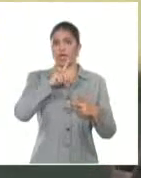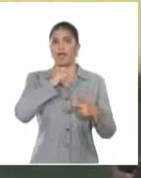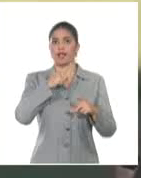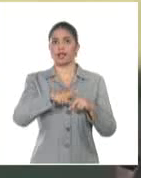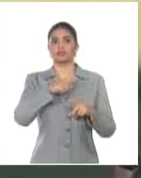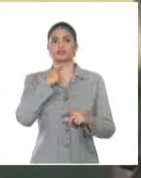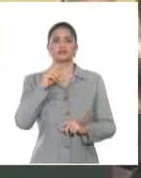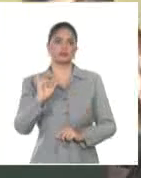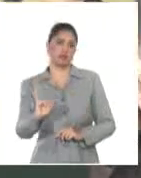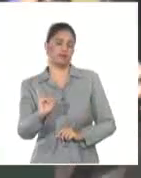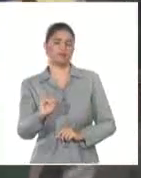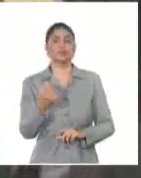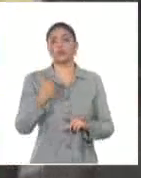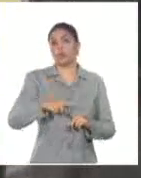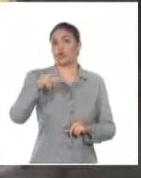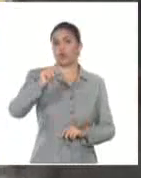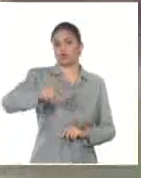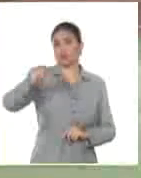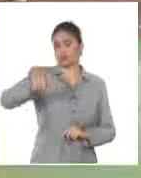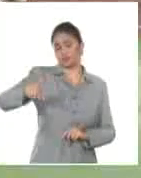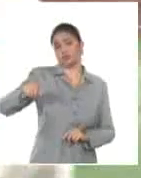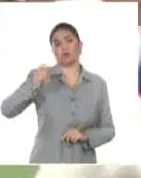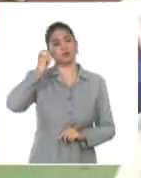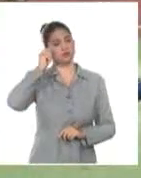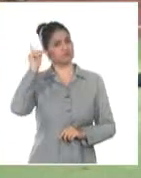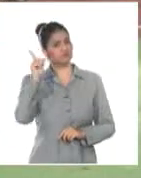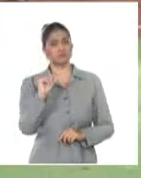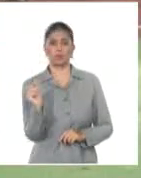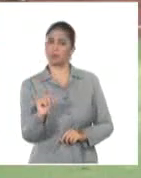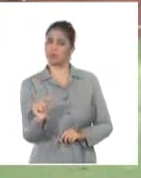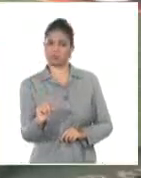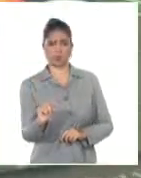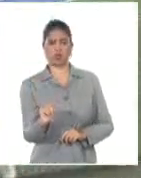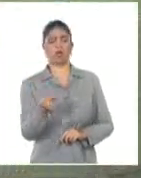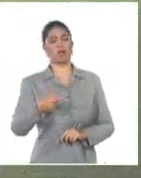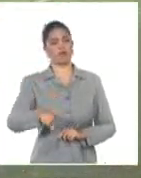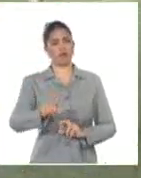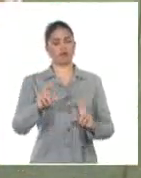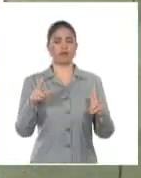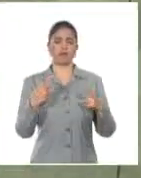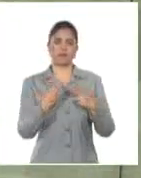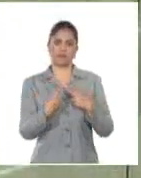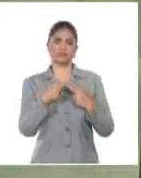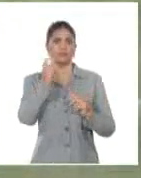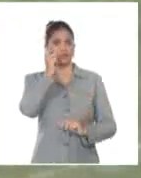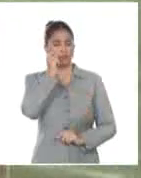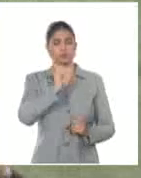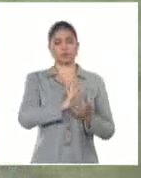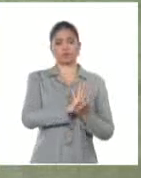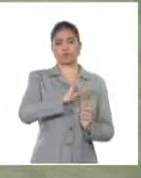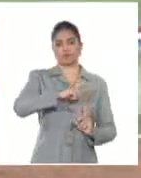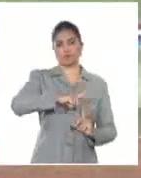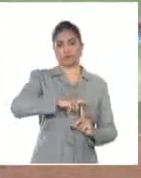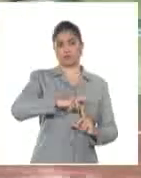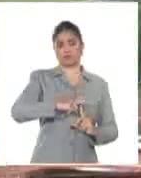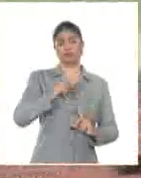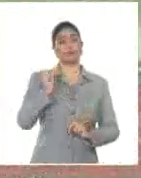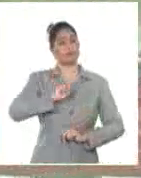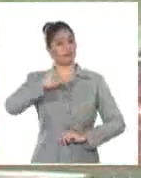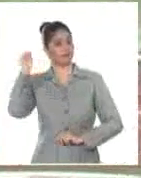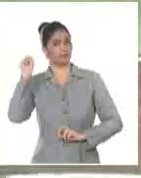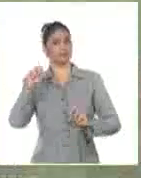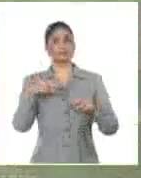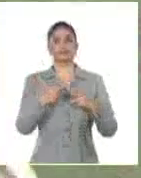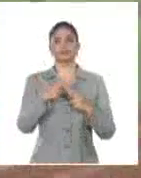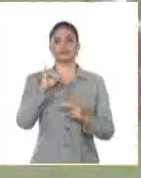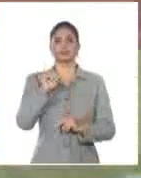sin experiencia en el equipo grande, como el matancero José Amaury Noroña, que fue uno de los más integrales en la serie 63.